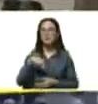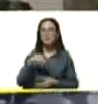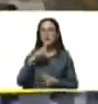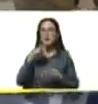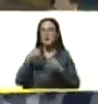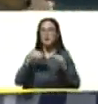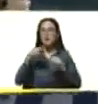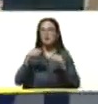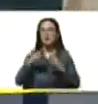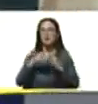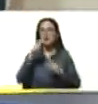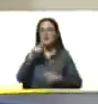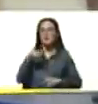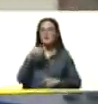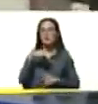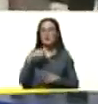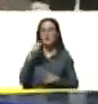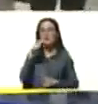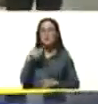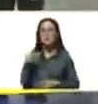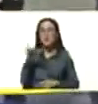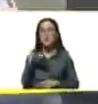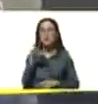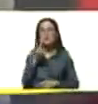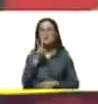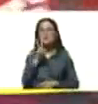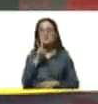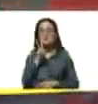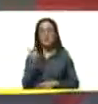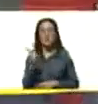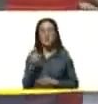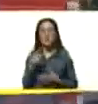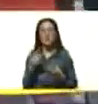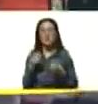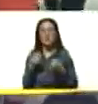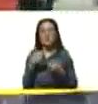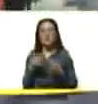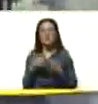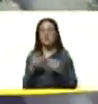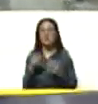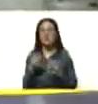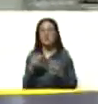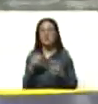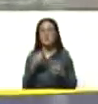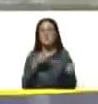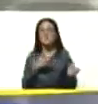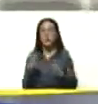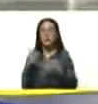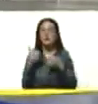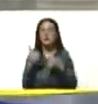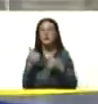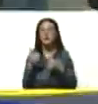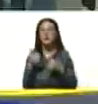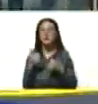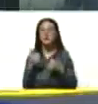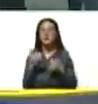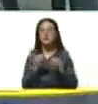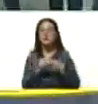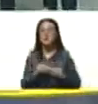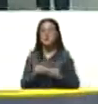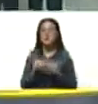con la gente y con el pueblo, porque bueno, han visto con buenos ojos todo lo que es el desarrollo de este tremendo plan que, bueno, va a recuperar y